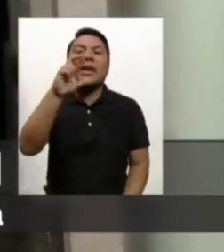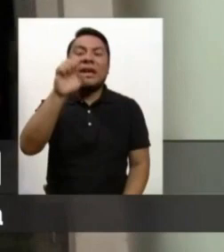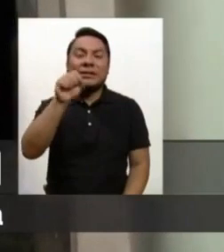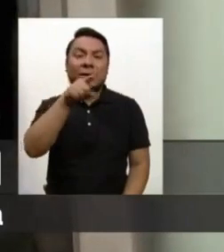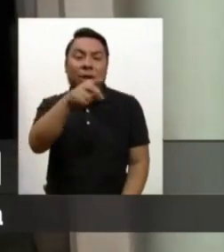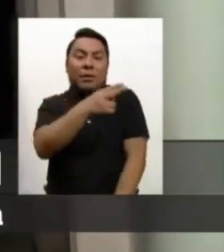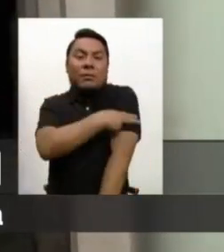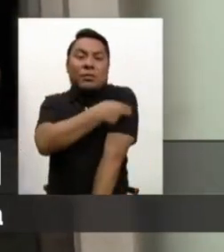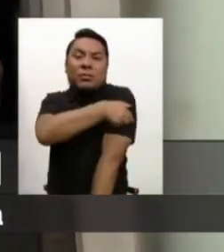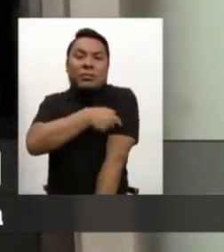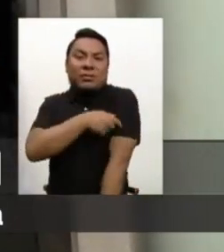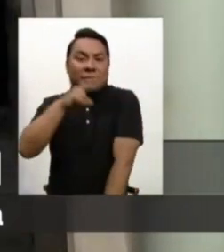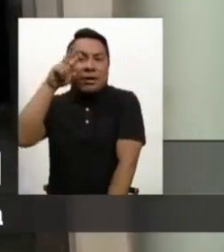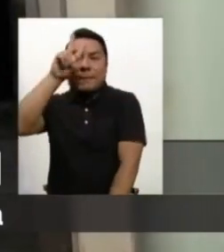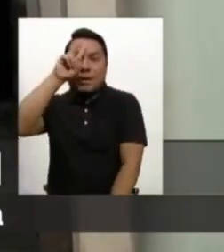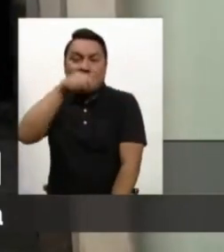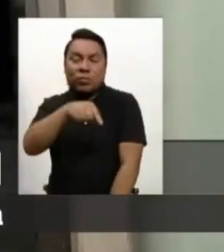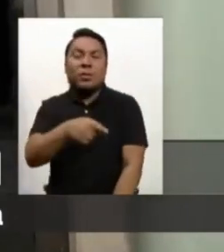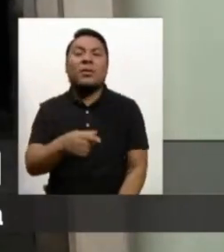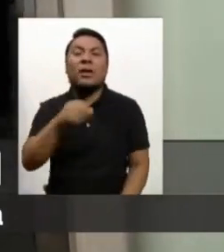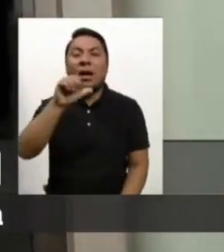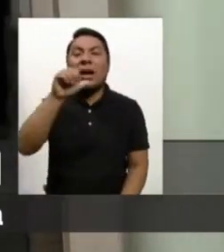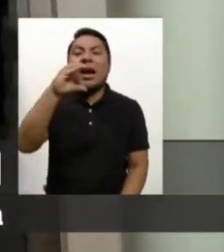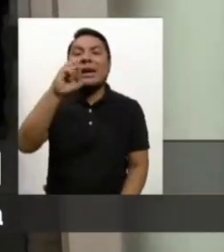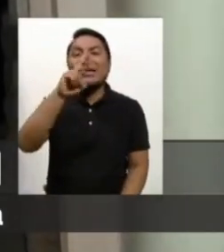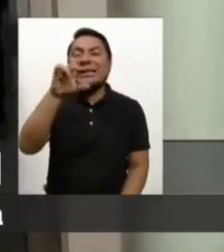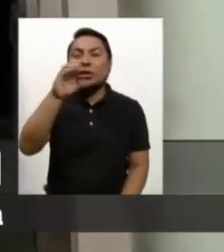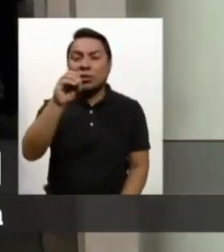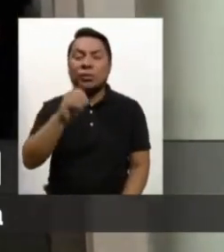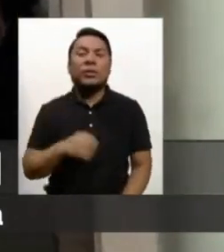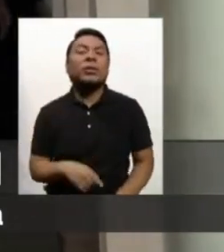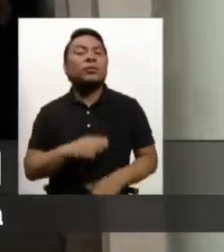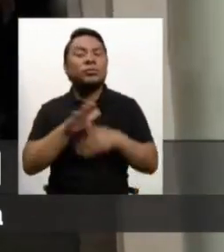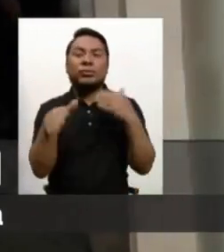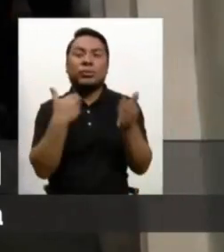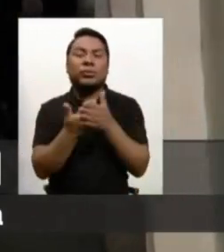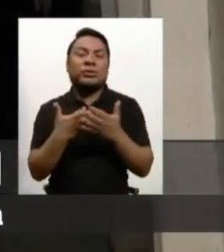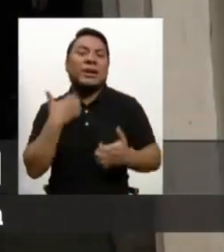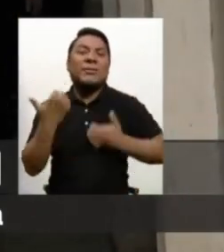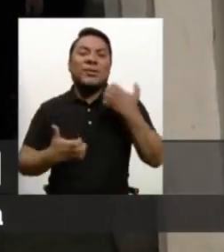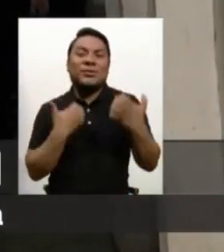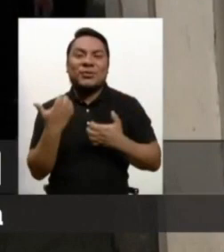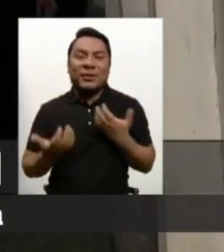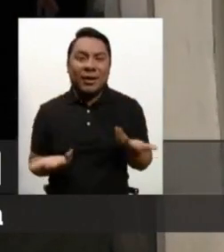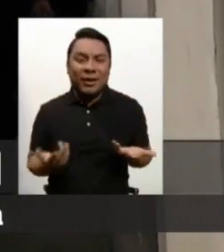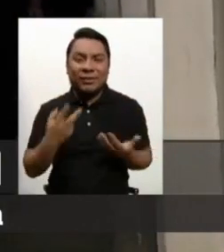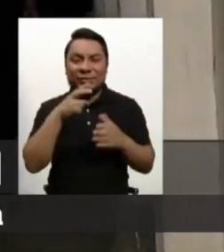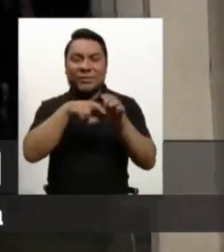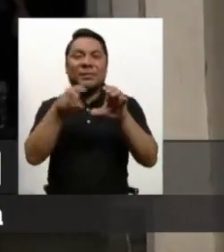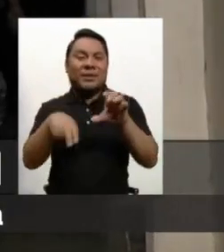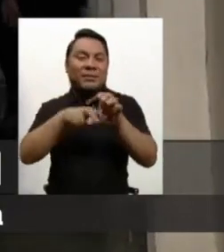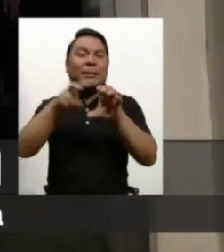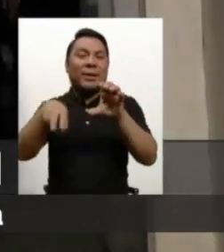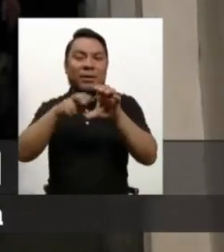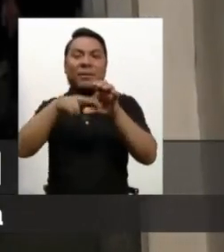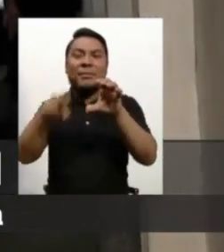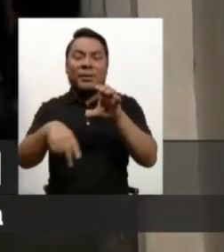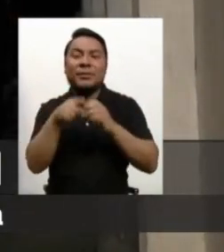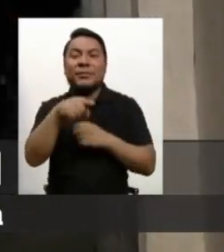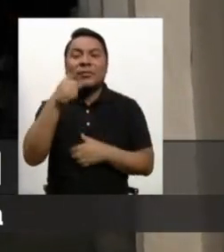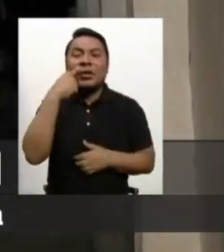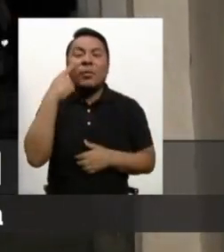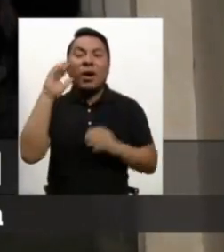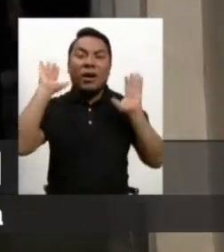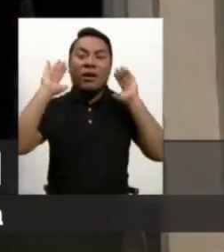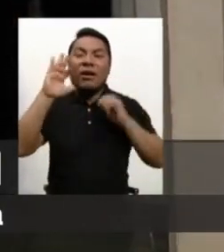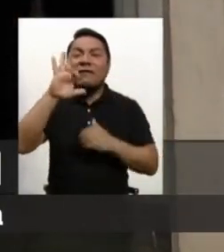capitán peruano, a André Carrillo. Todos emocionados, jugando, bajando del bus. Ahí son Flores